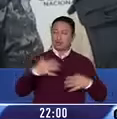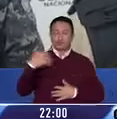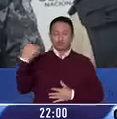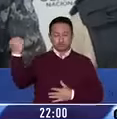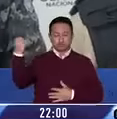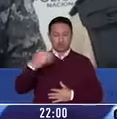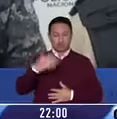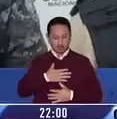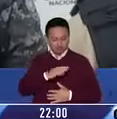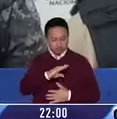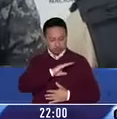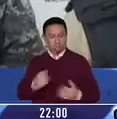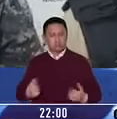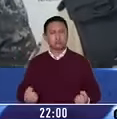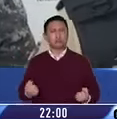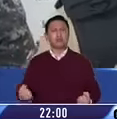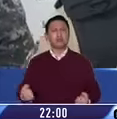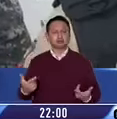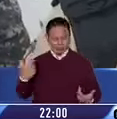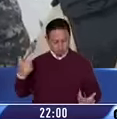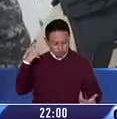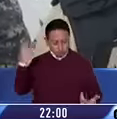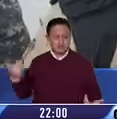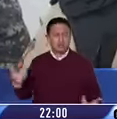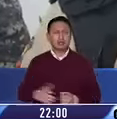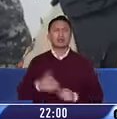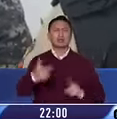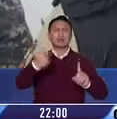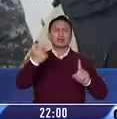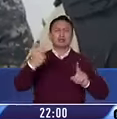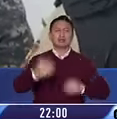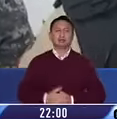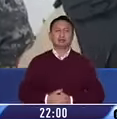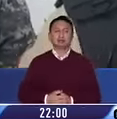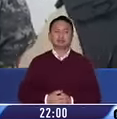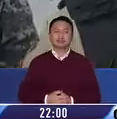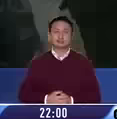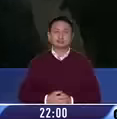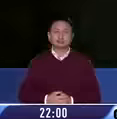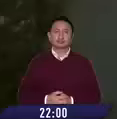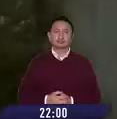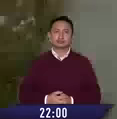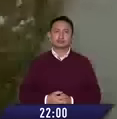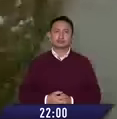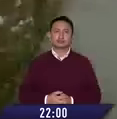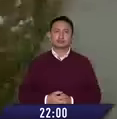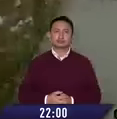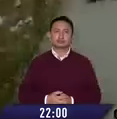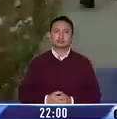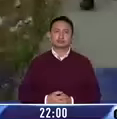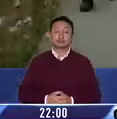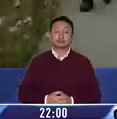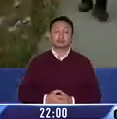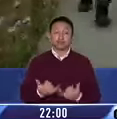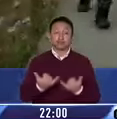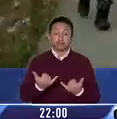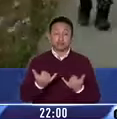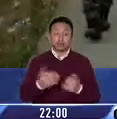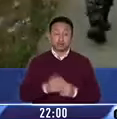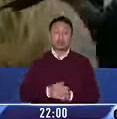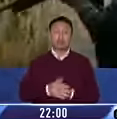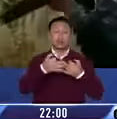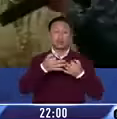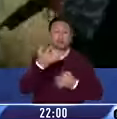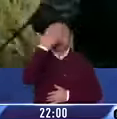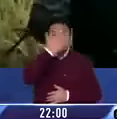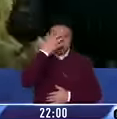esa trayectoria, liderazgo dentro de lo que es de aquí de estos grupos delictivos. Aprovechando el estado de excepción vigente en la provincia de